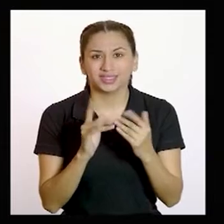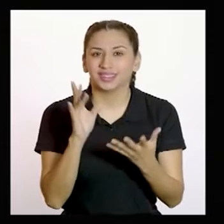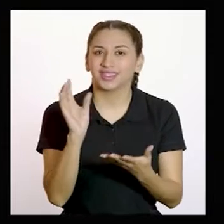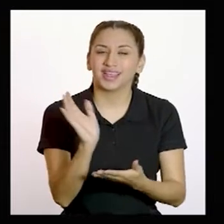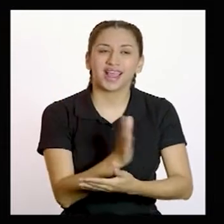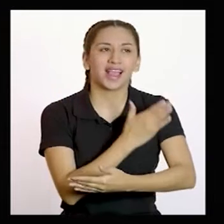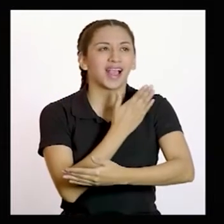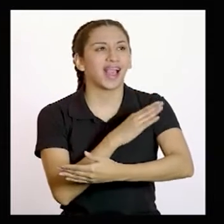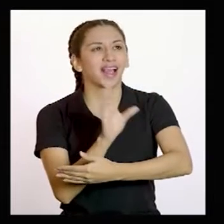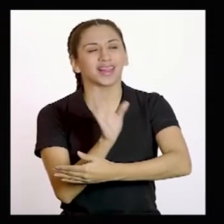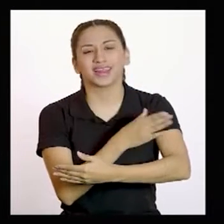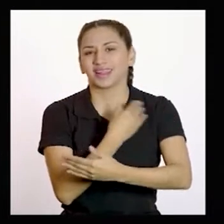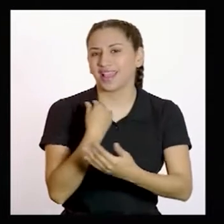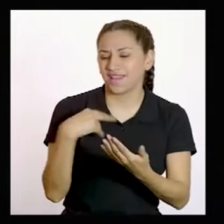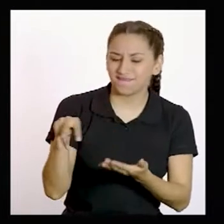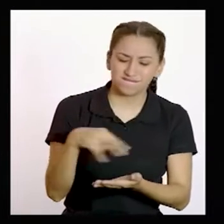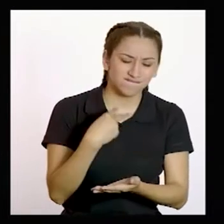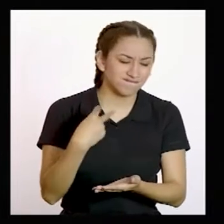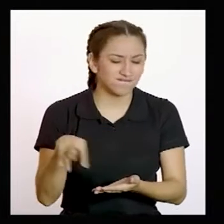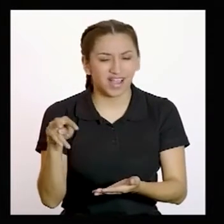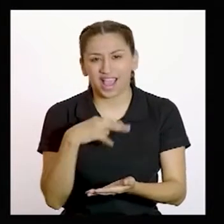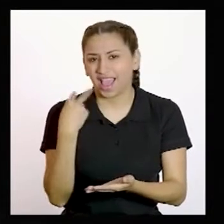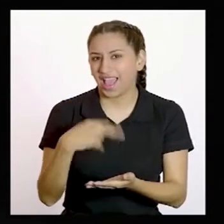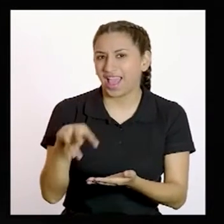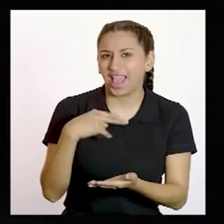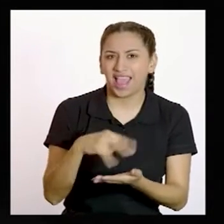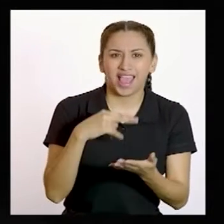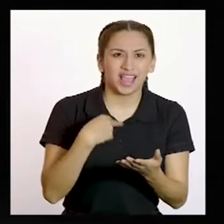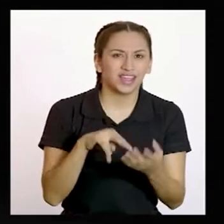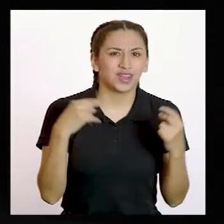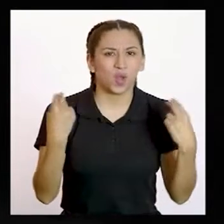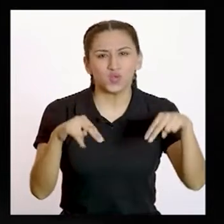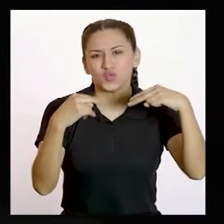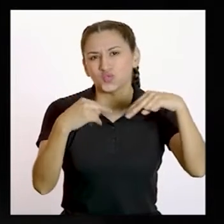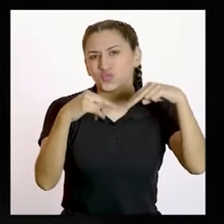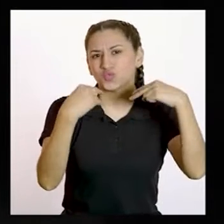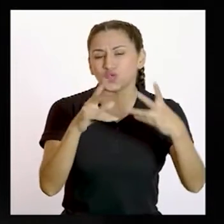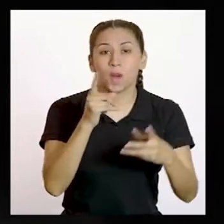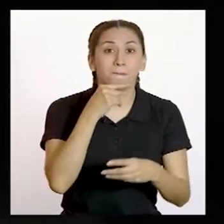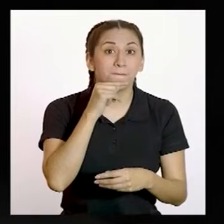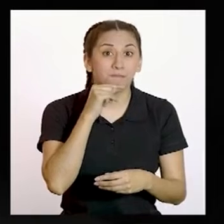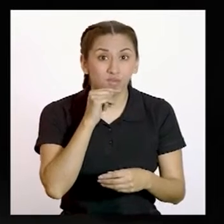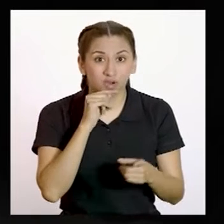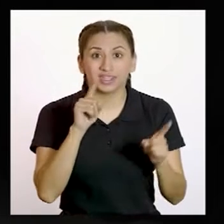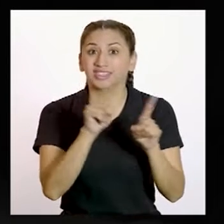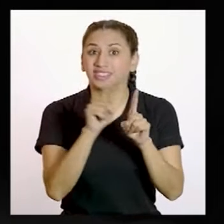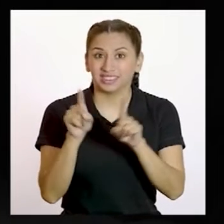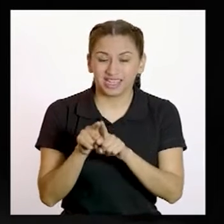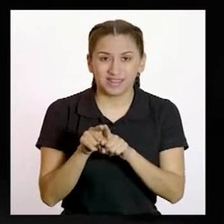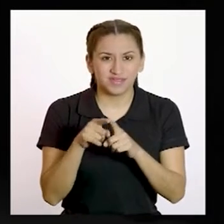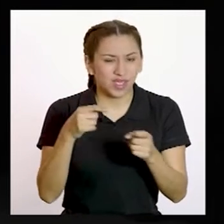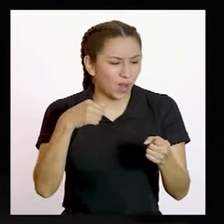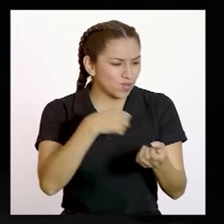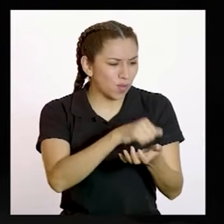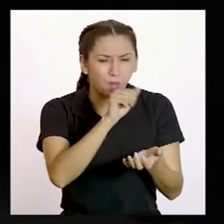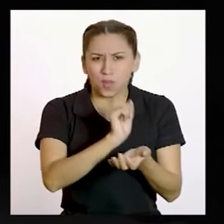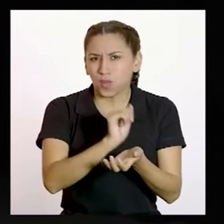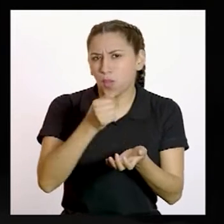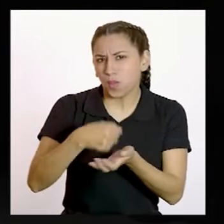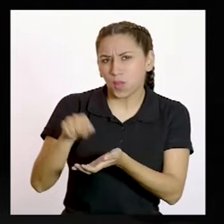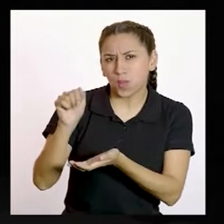igualito. Cantan y bailan también. Bailan contrapunto. Mujeres también